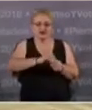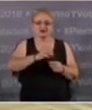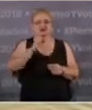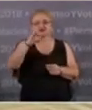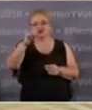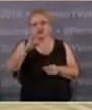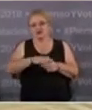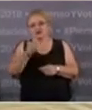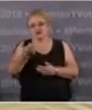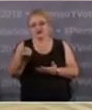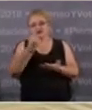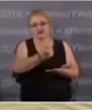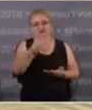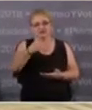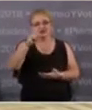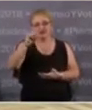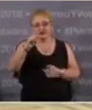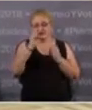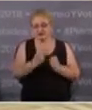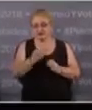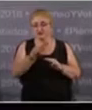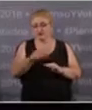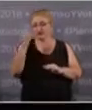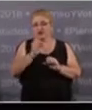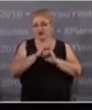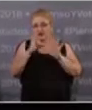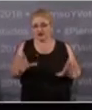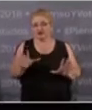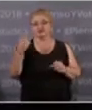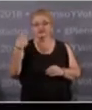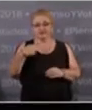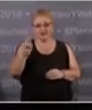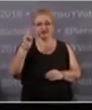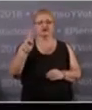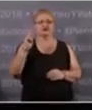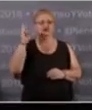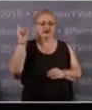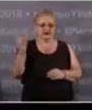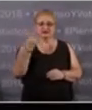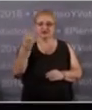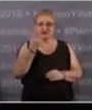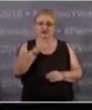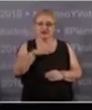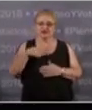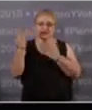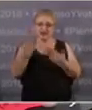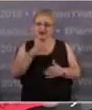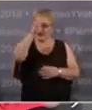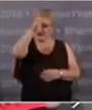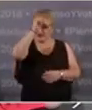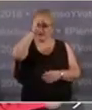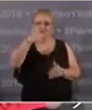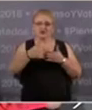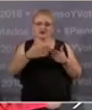no. El partido, el trabajo está muy clara, pero creo que la labor nuestra, una vez que lleguemos al Parlamento, es llegar a acuerdos. El modelo de país que nosotros nos